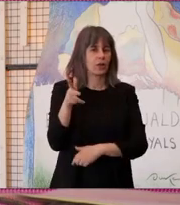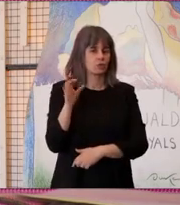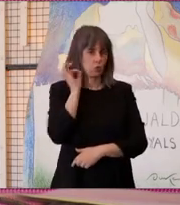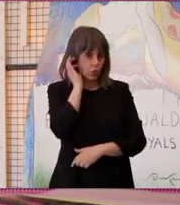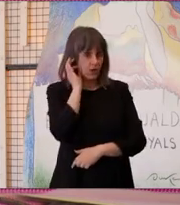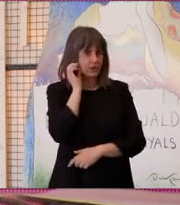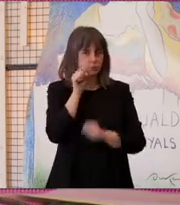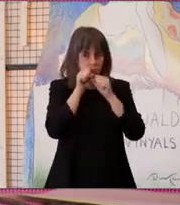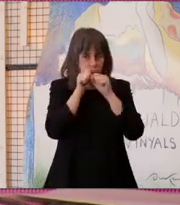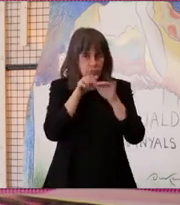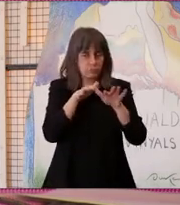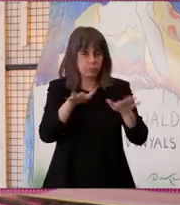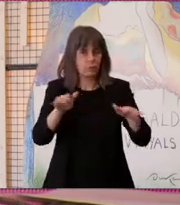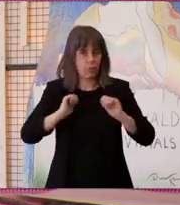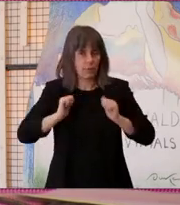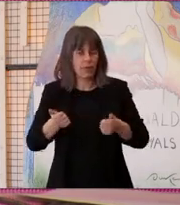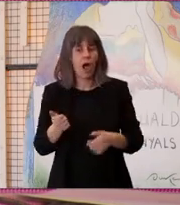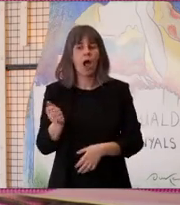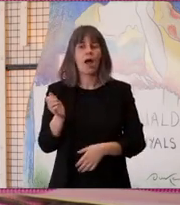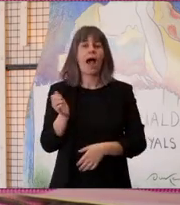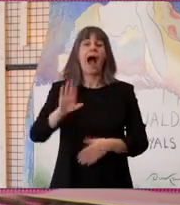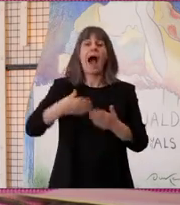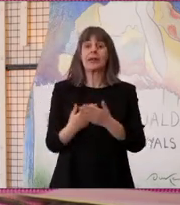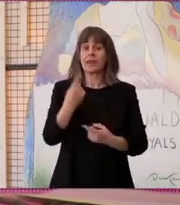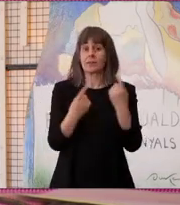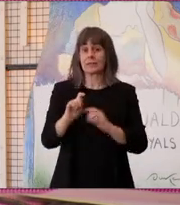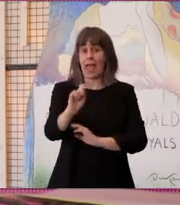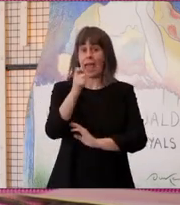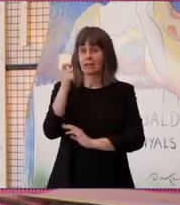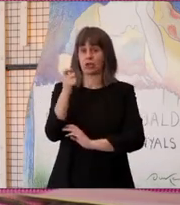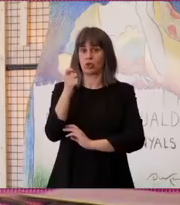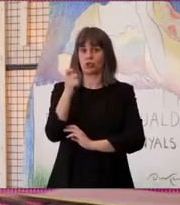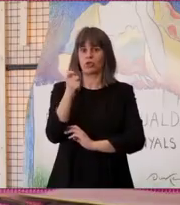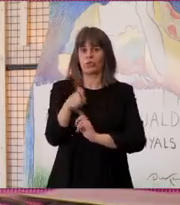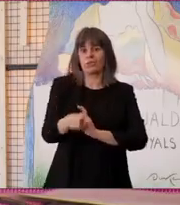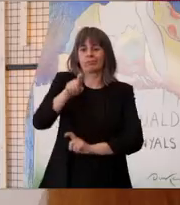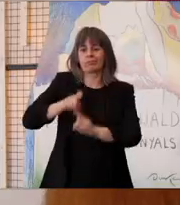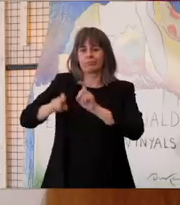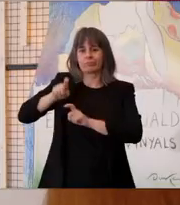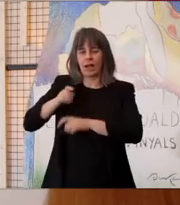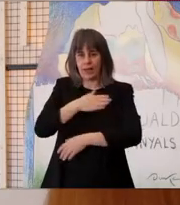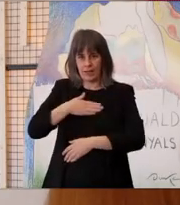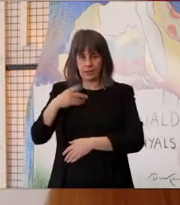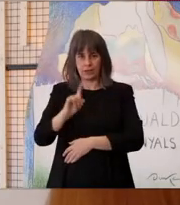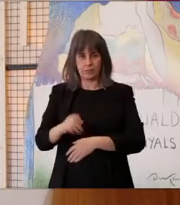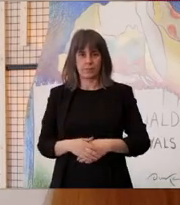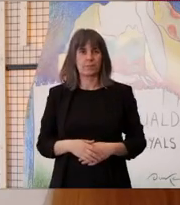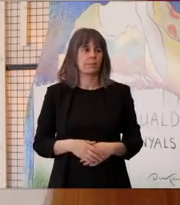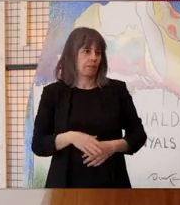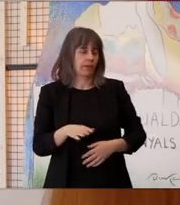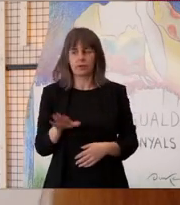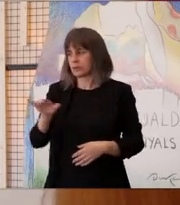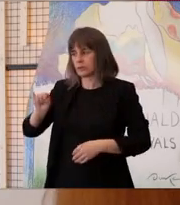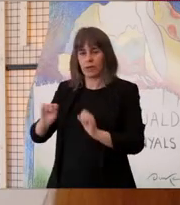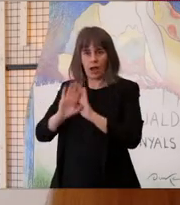tratando de revertir algunas algunos de los logros alcanzados Sí claro pero no solo de la derecha